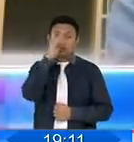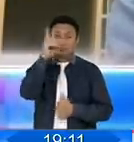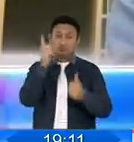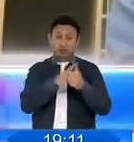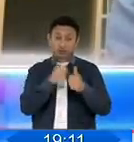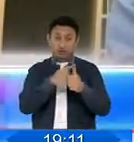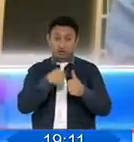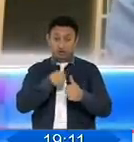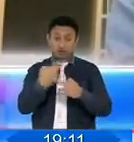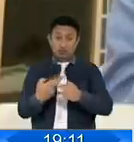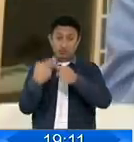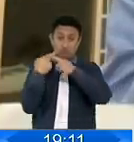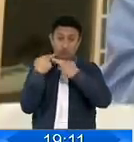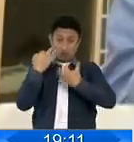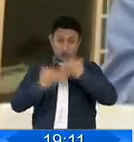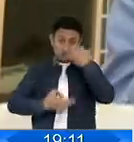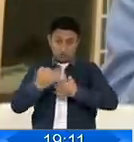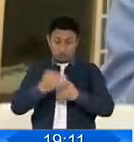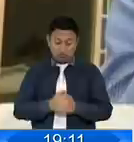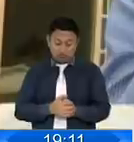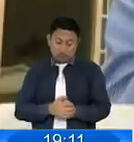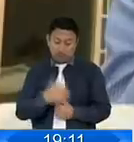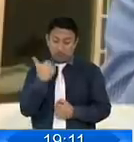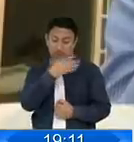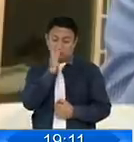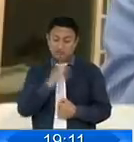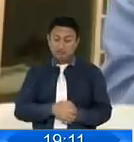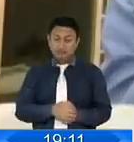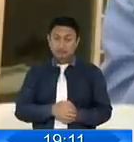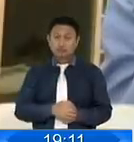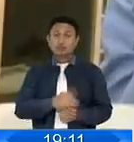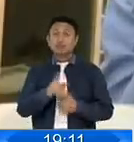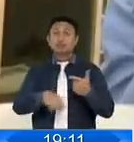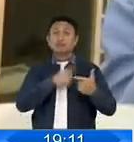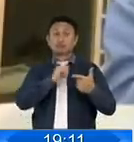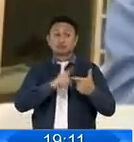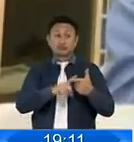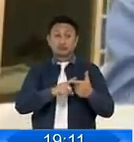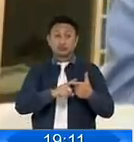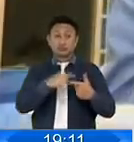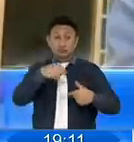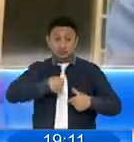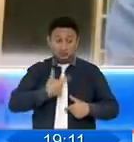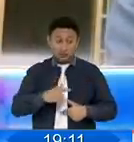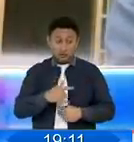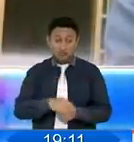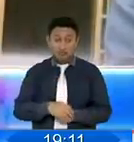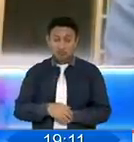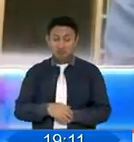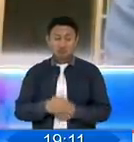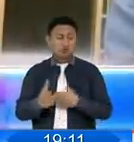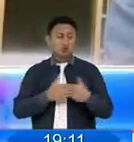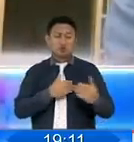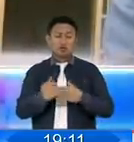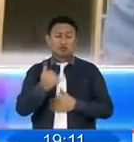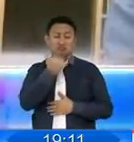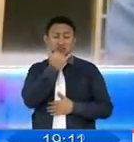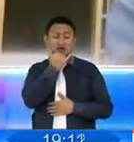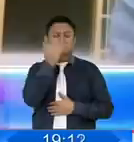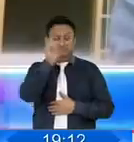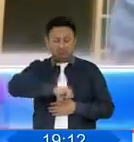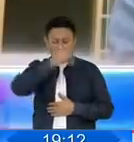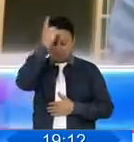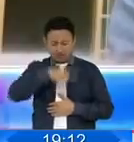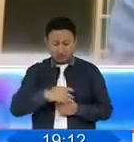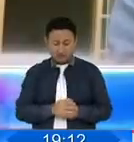jurisdiccional, haber actuado con error inexcusable en el ejercicio de su potestad jurisdiccional e